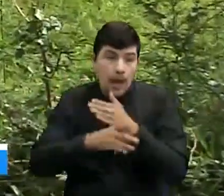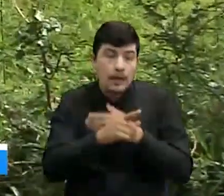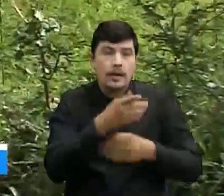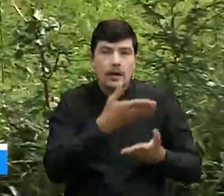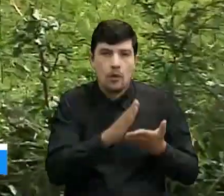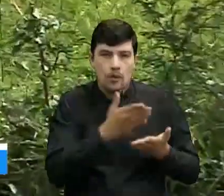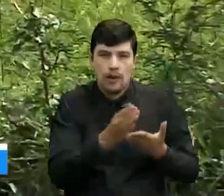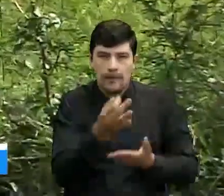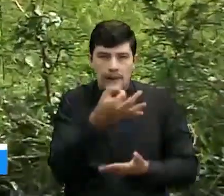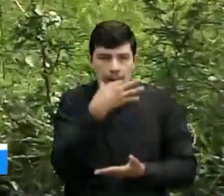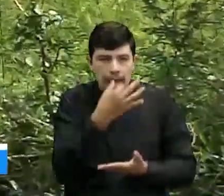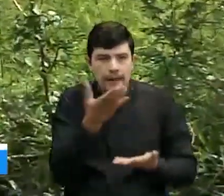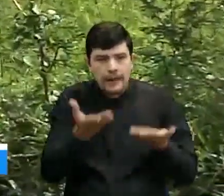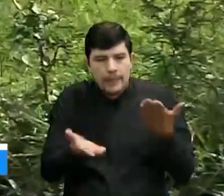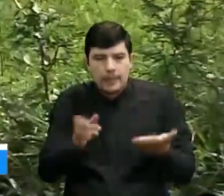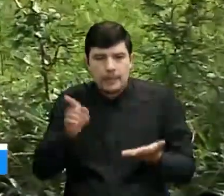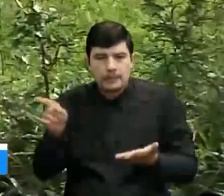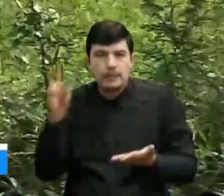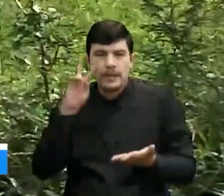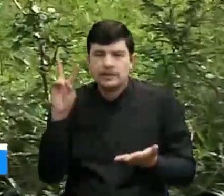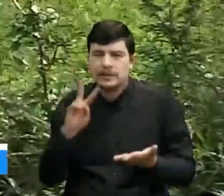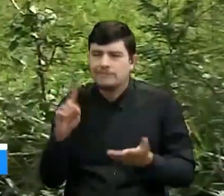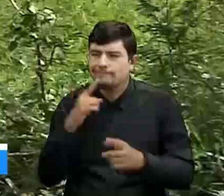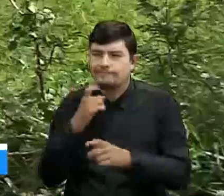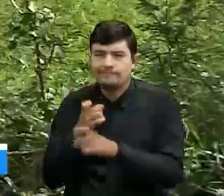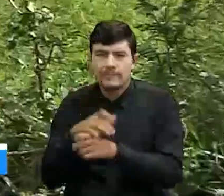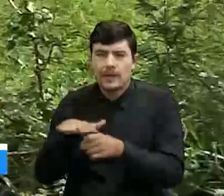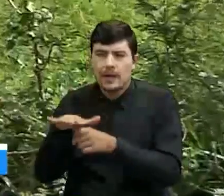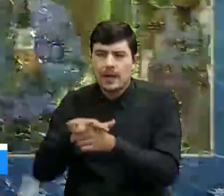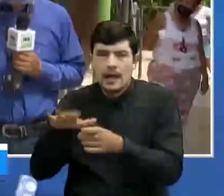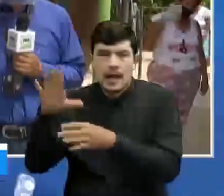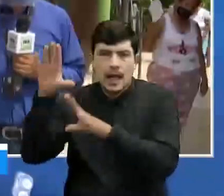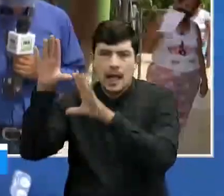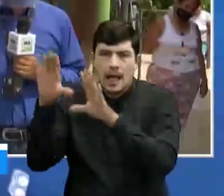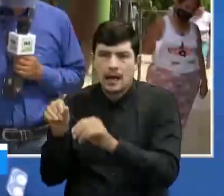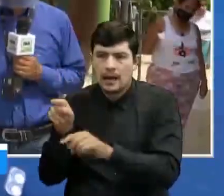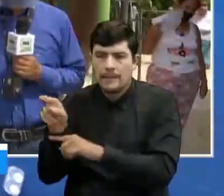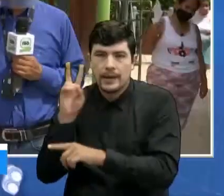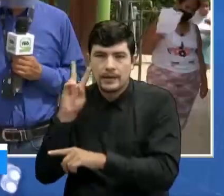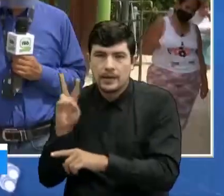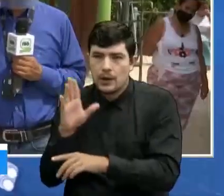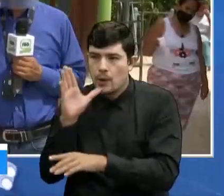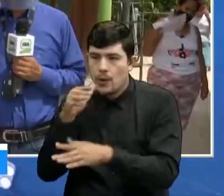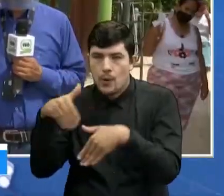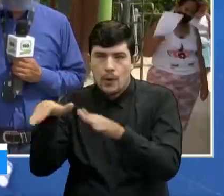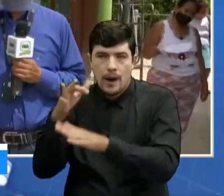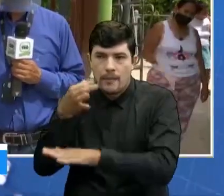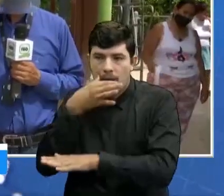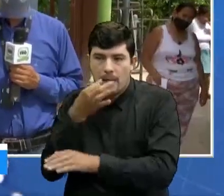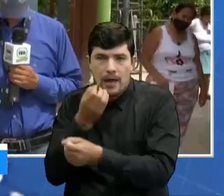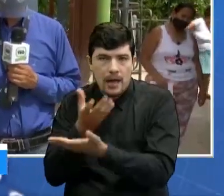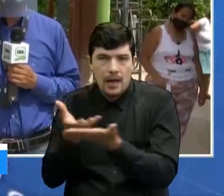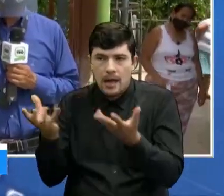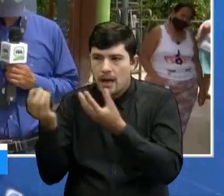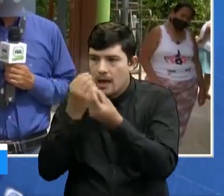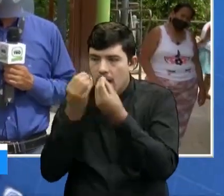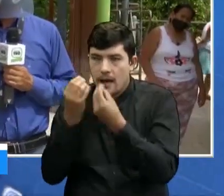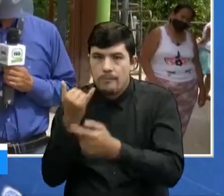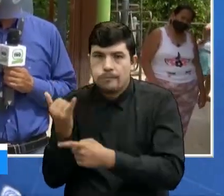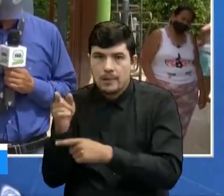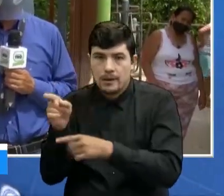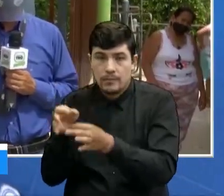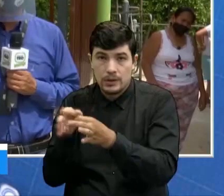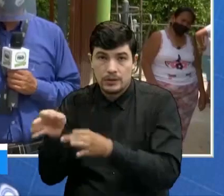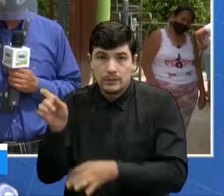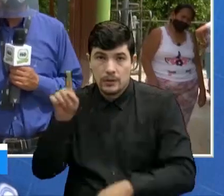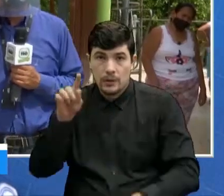a la necesidad, al déficit de elementos de salud y víveres que hay en el vecino país de Venezuela, específicamente en San